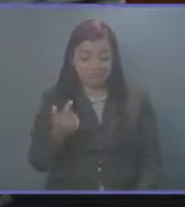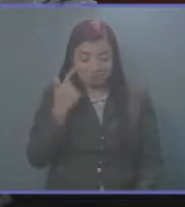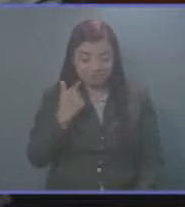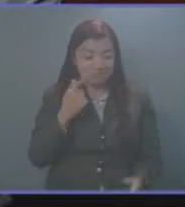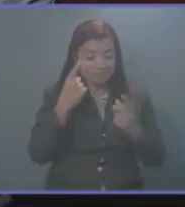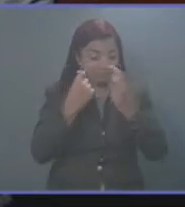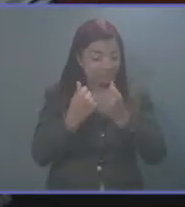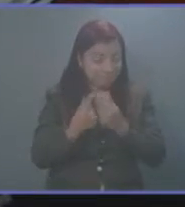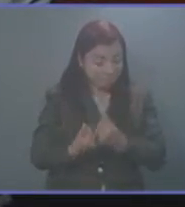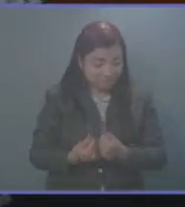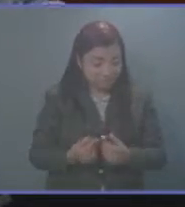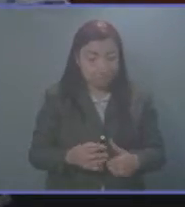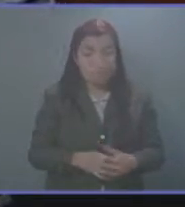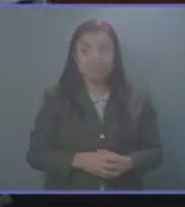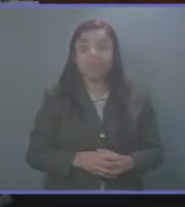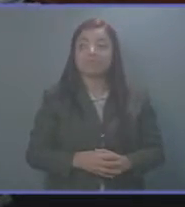presupuestario.